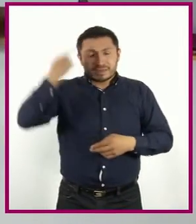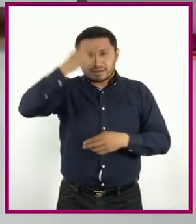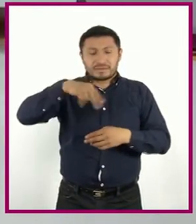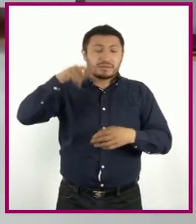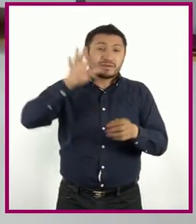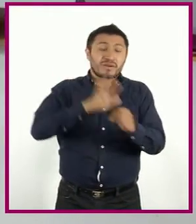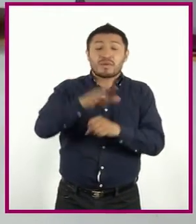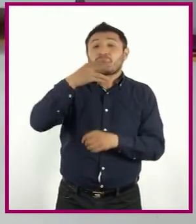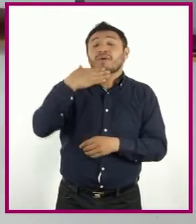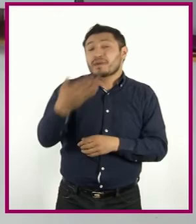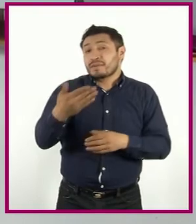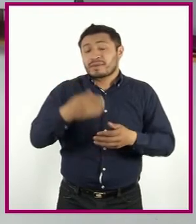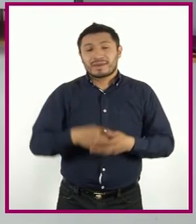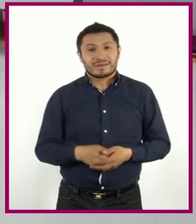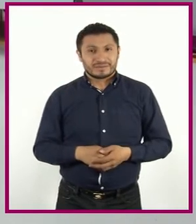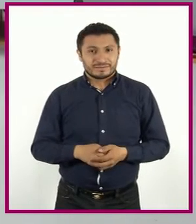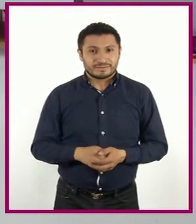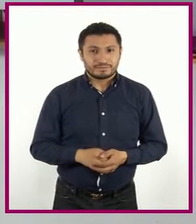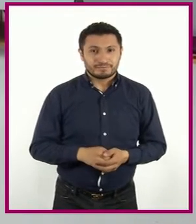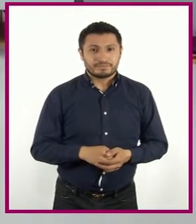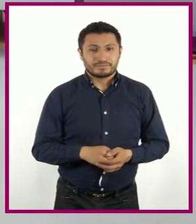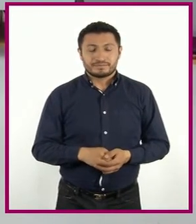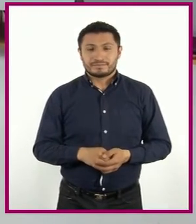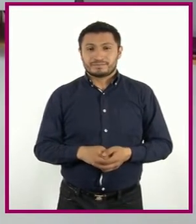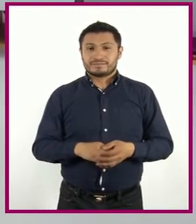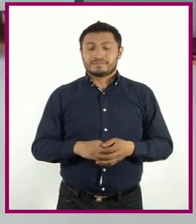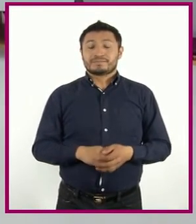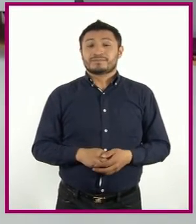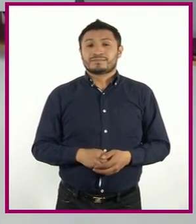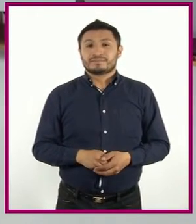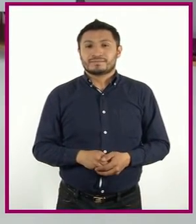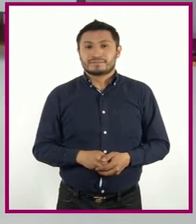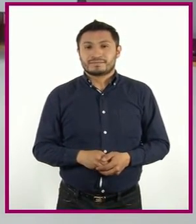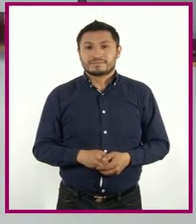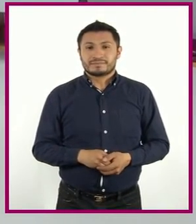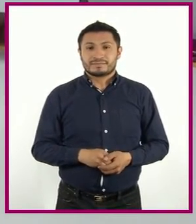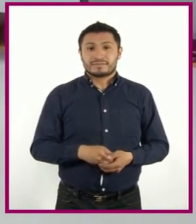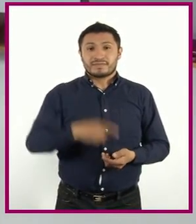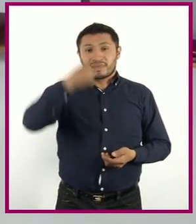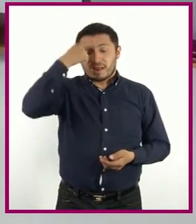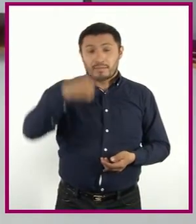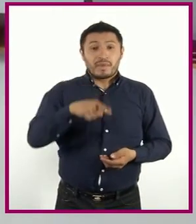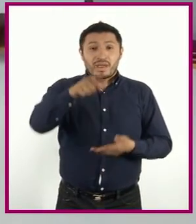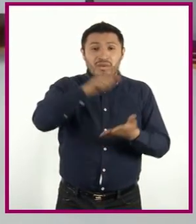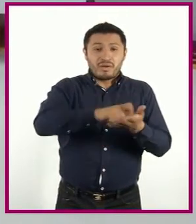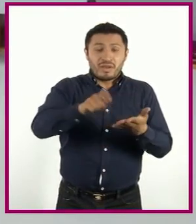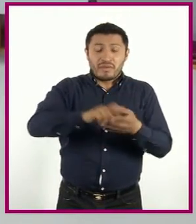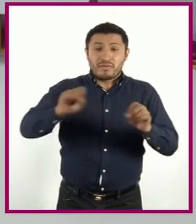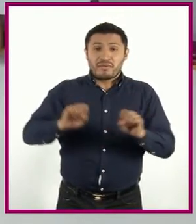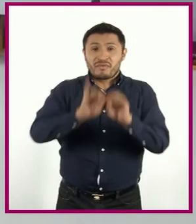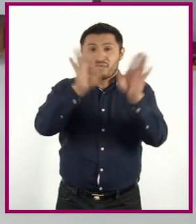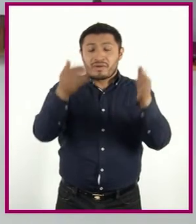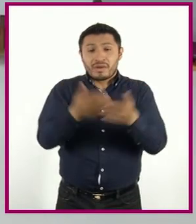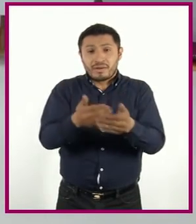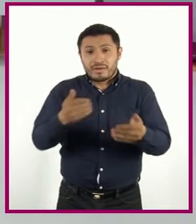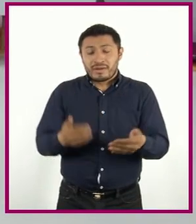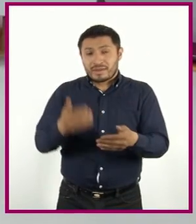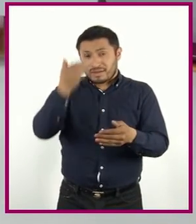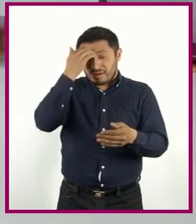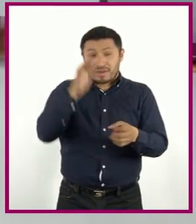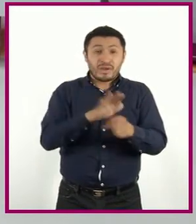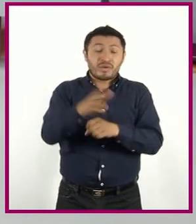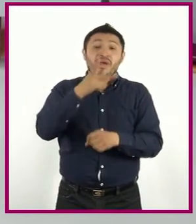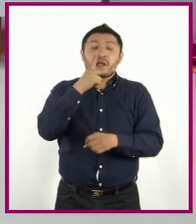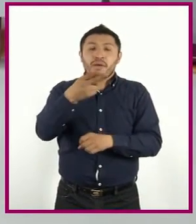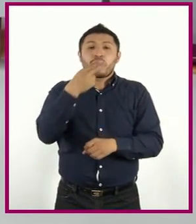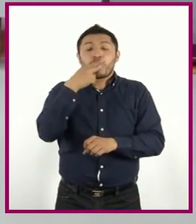aciertos. No cabe duda de que para tener un texto claro hay que conocer qué tipo de palabras pueden